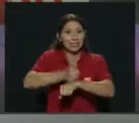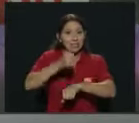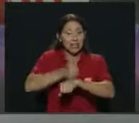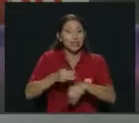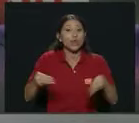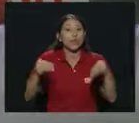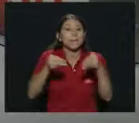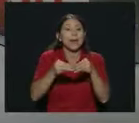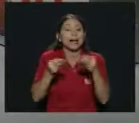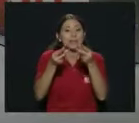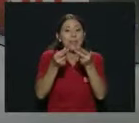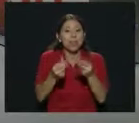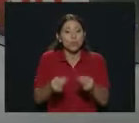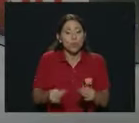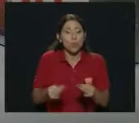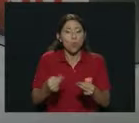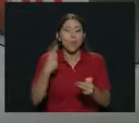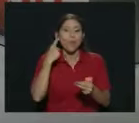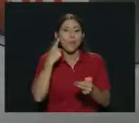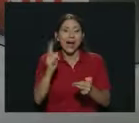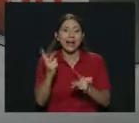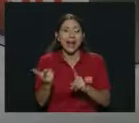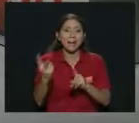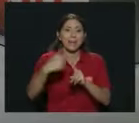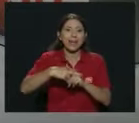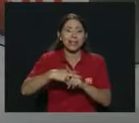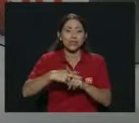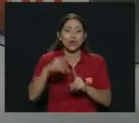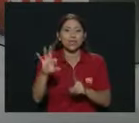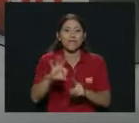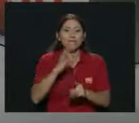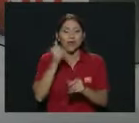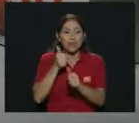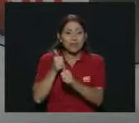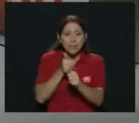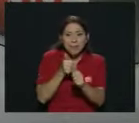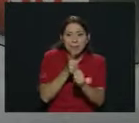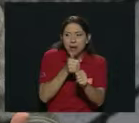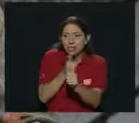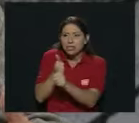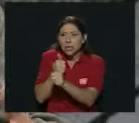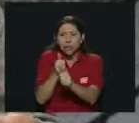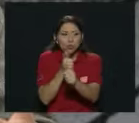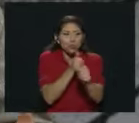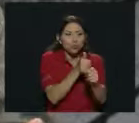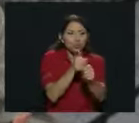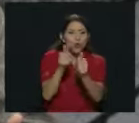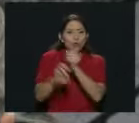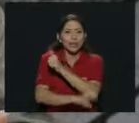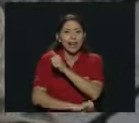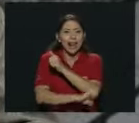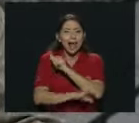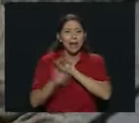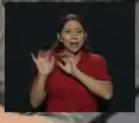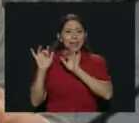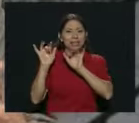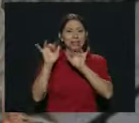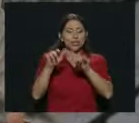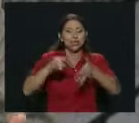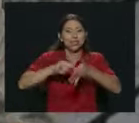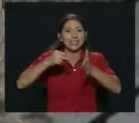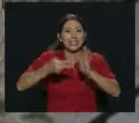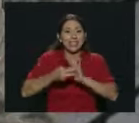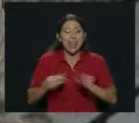mayor presupuesto para la aplicación de las formas de persecución de la migración, es decir, una